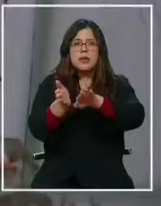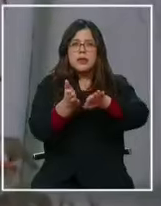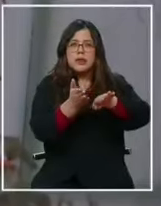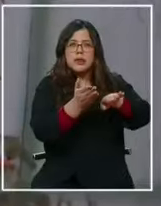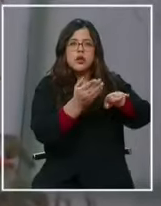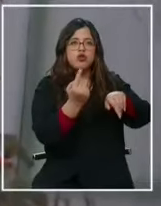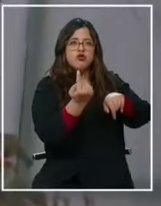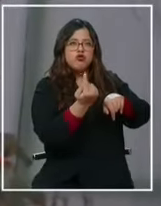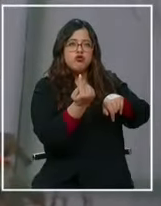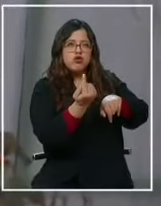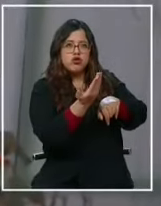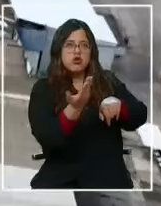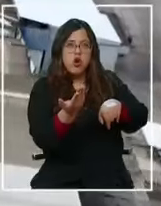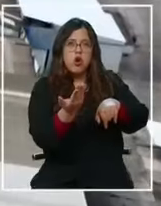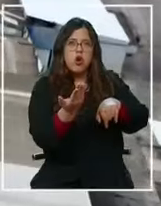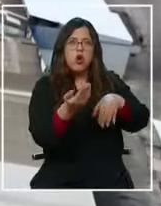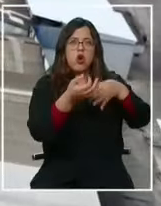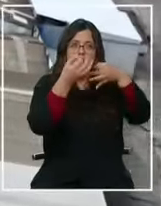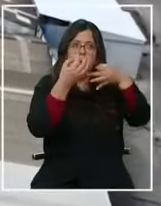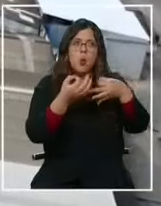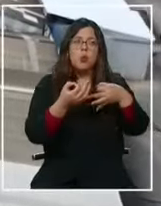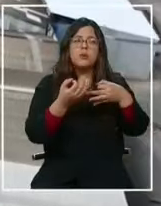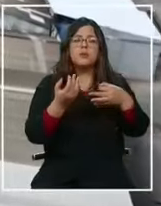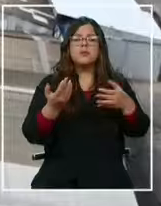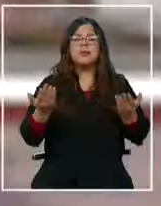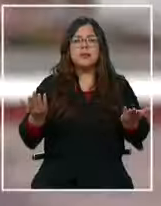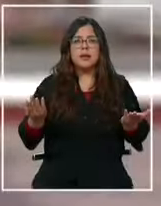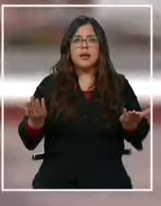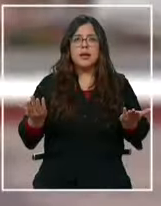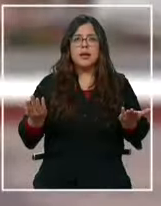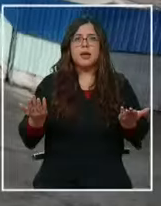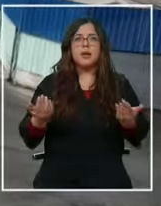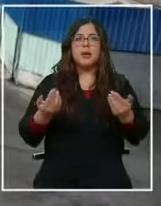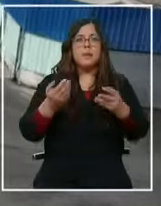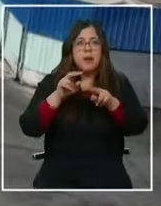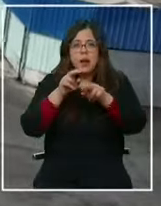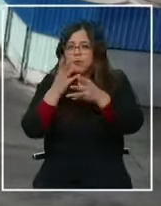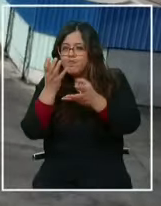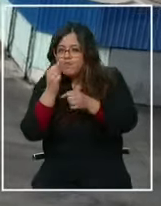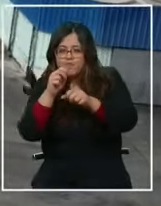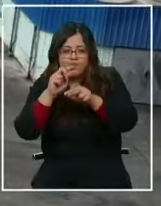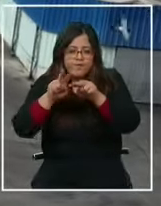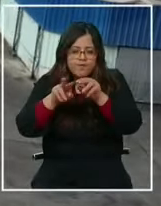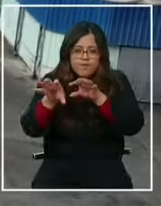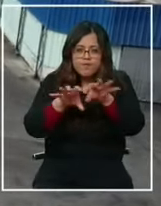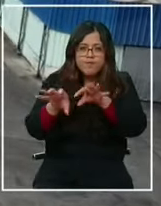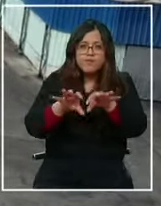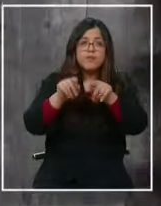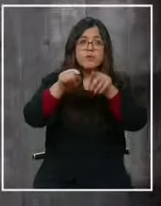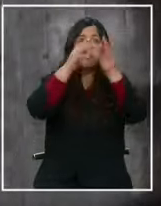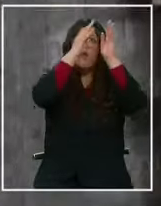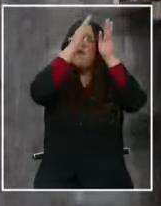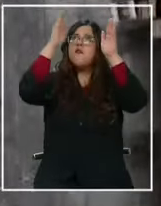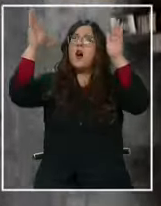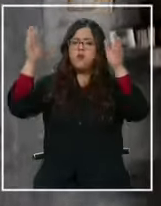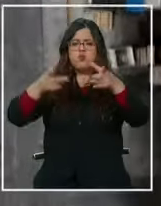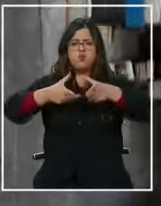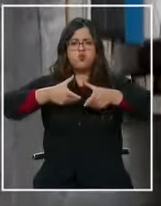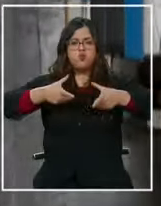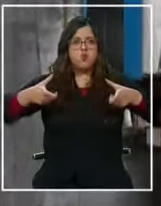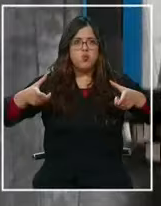poco transitados, para poder hacer o establecer bien su modo operandi. La verdad que era un galpón bastante